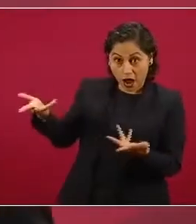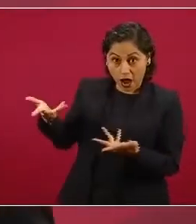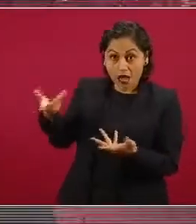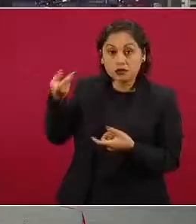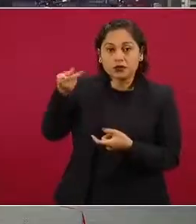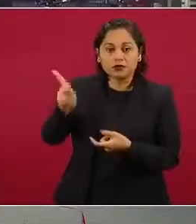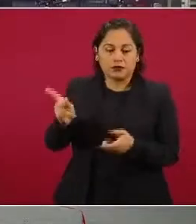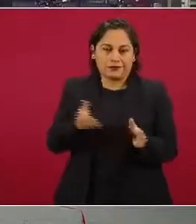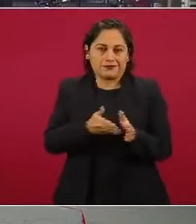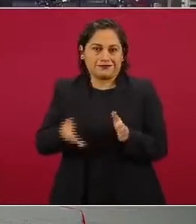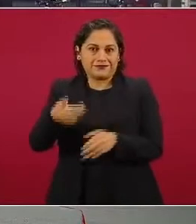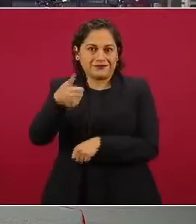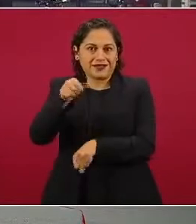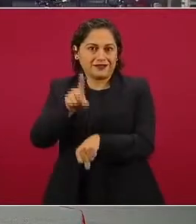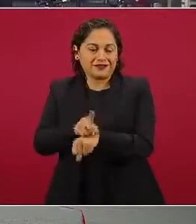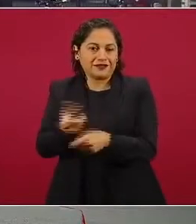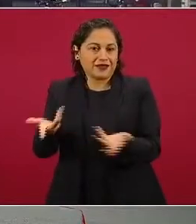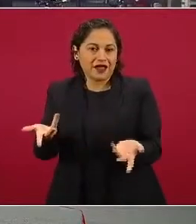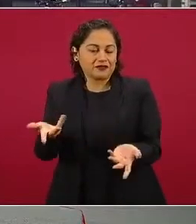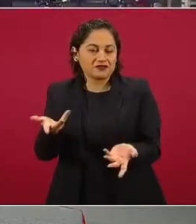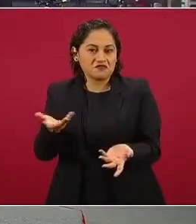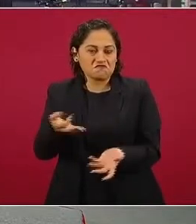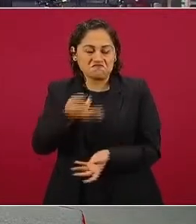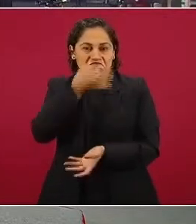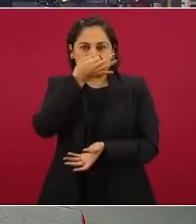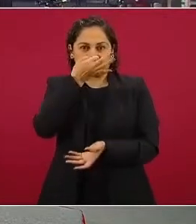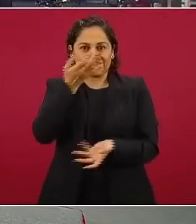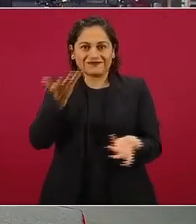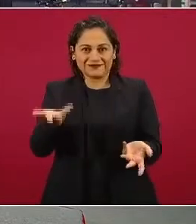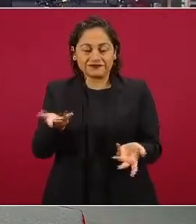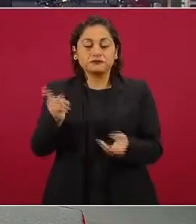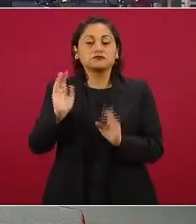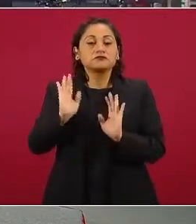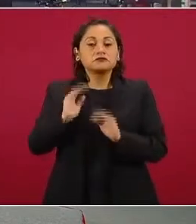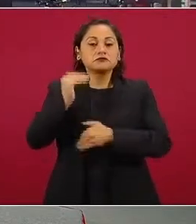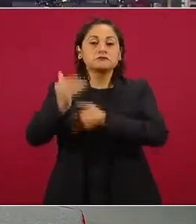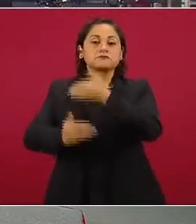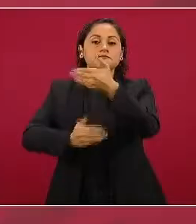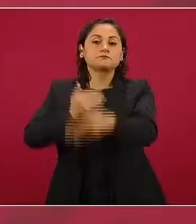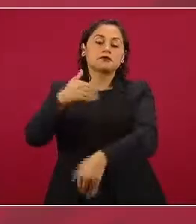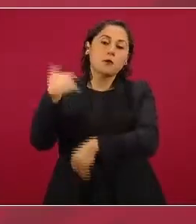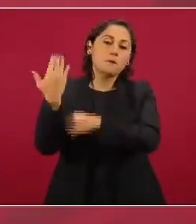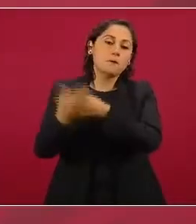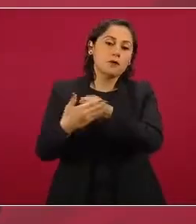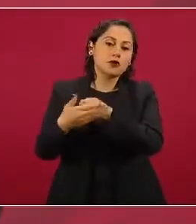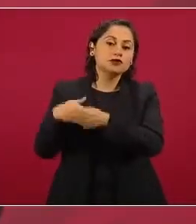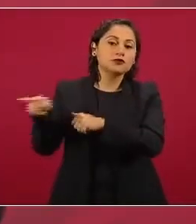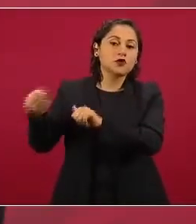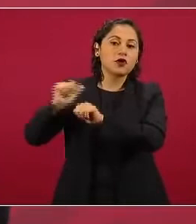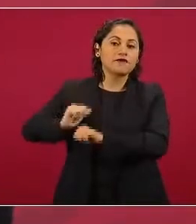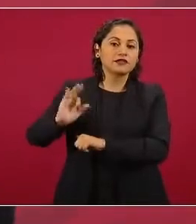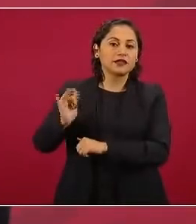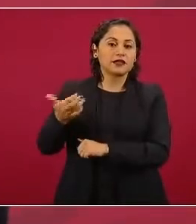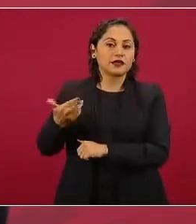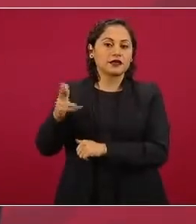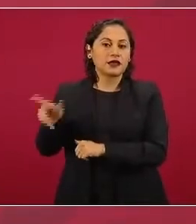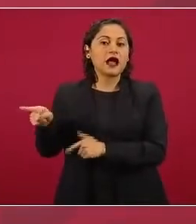en los próximos días la Fiscalía irá informando cuáles son los pasos que está tomando. Aquí lo